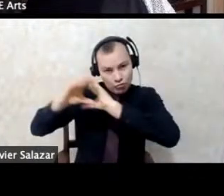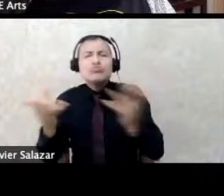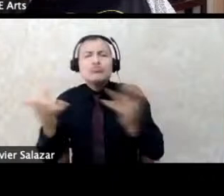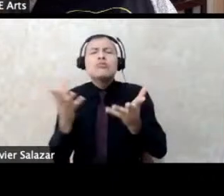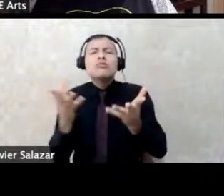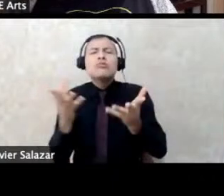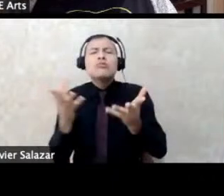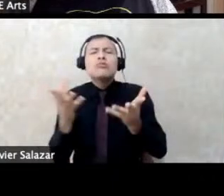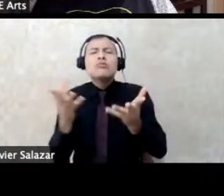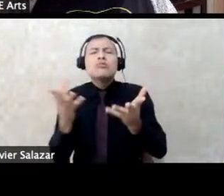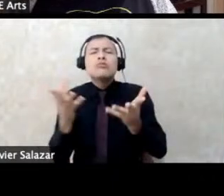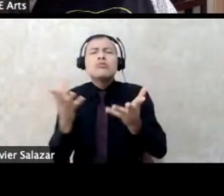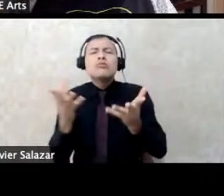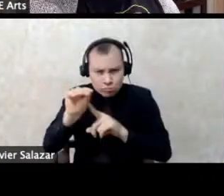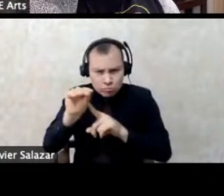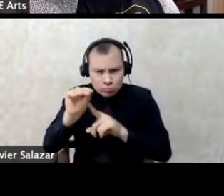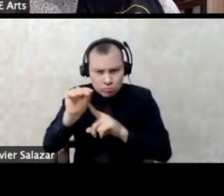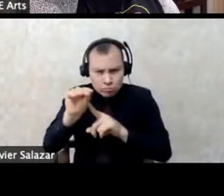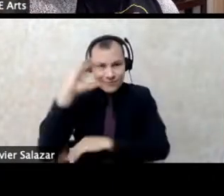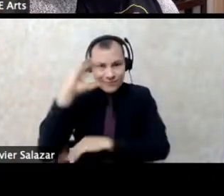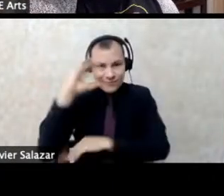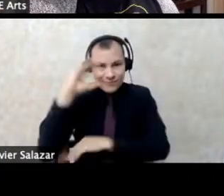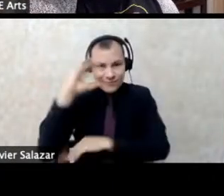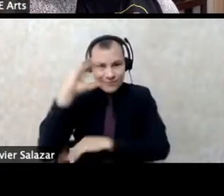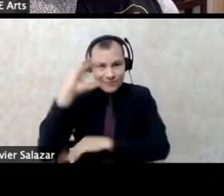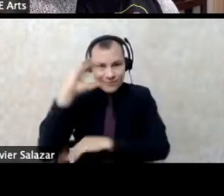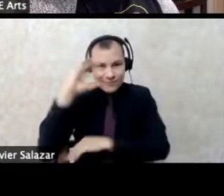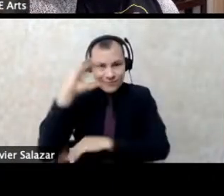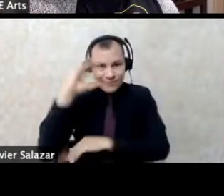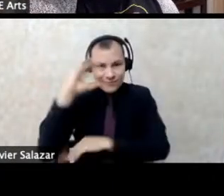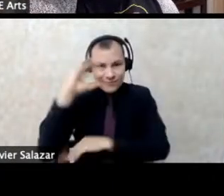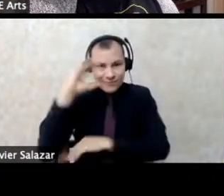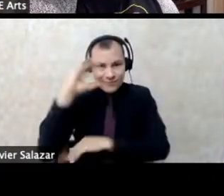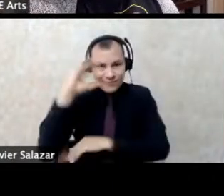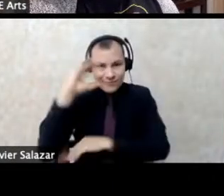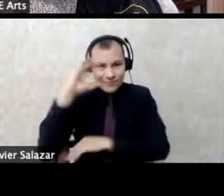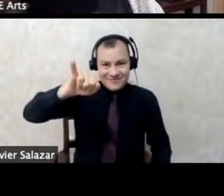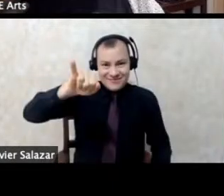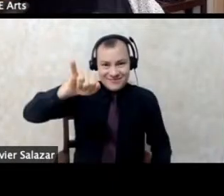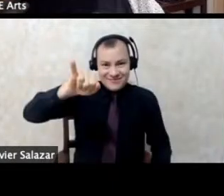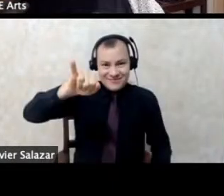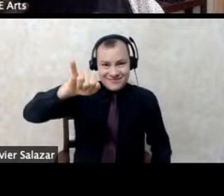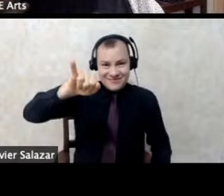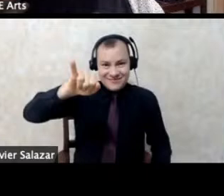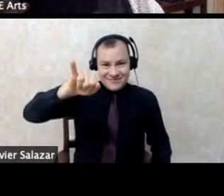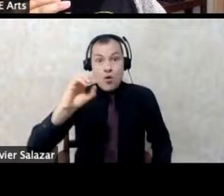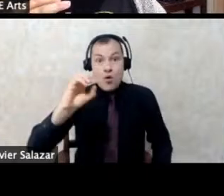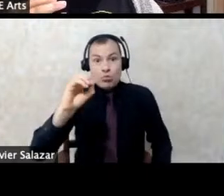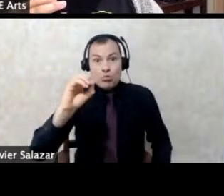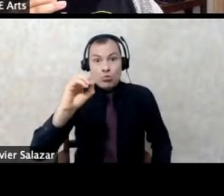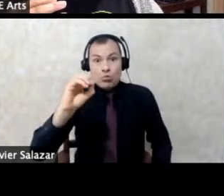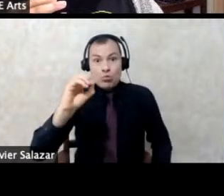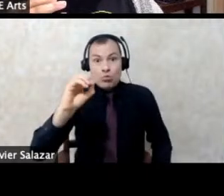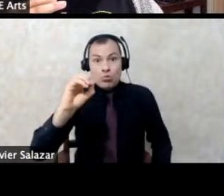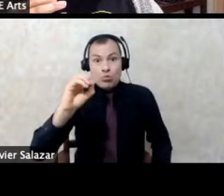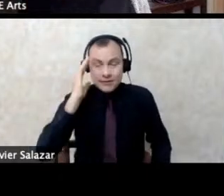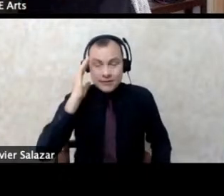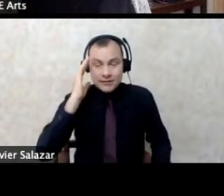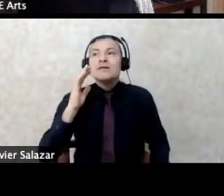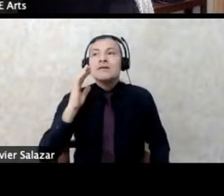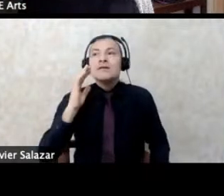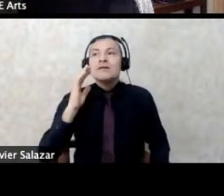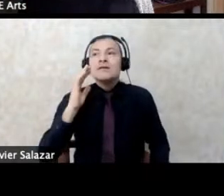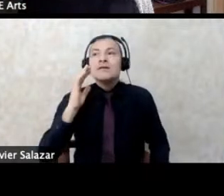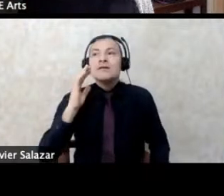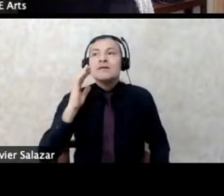zona cafetera de Colombia y tenemos alrededor de más de 15 años como de experiencia en el